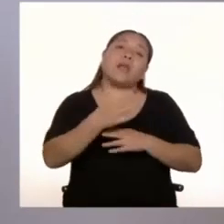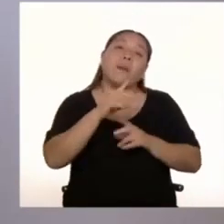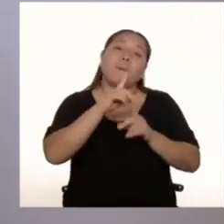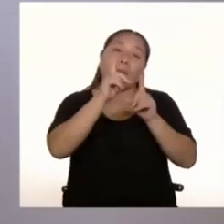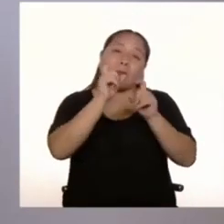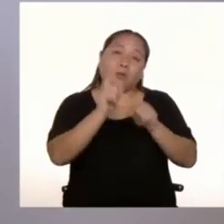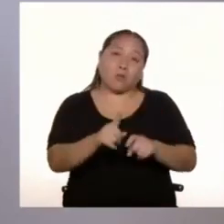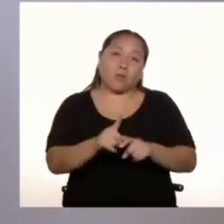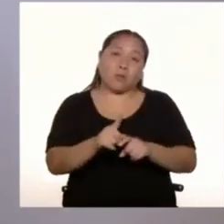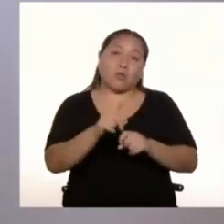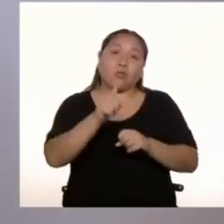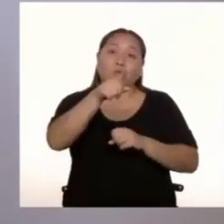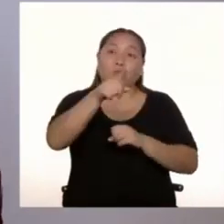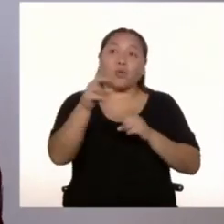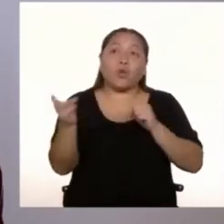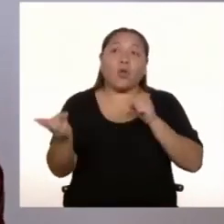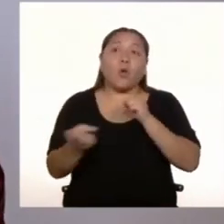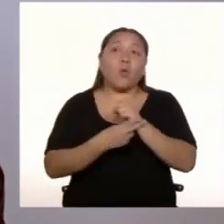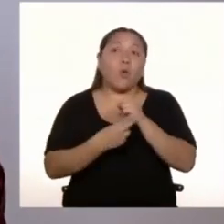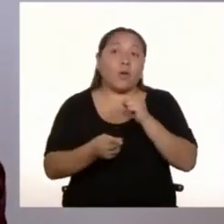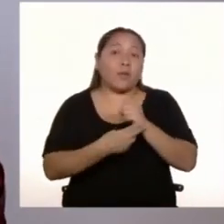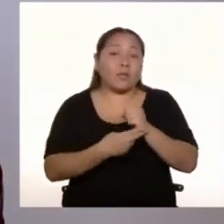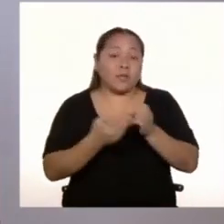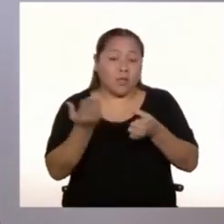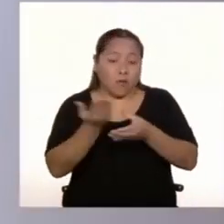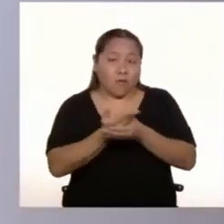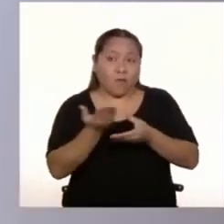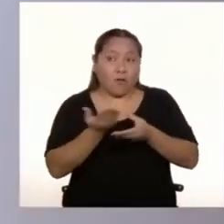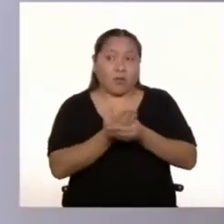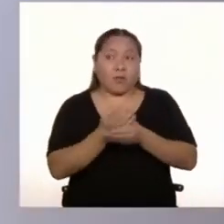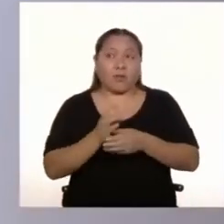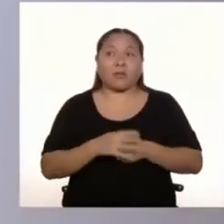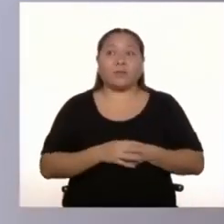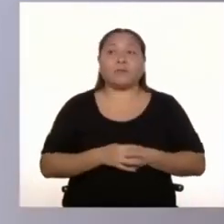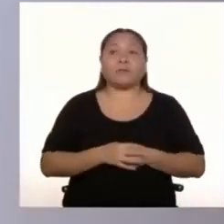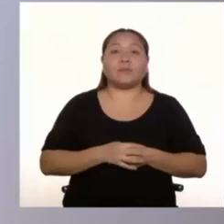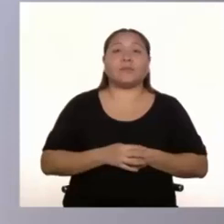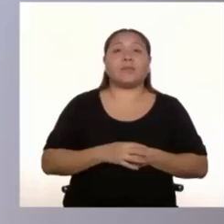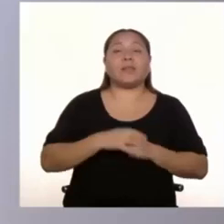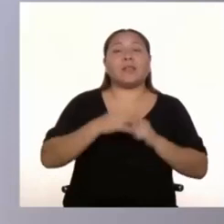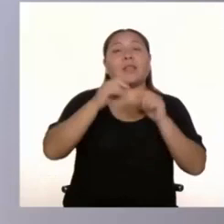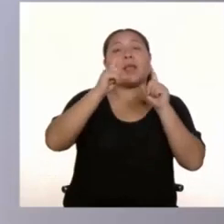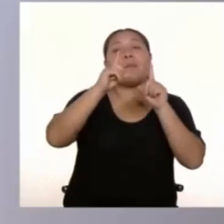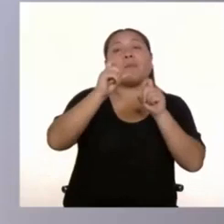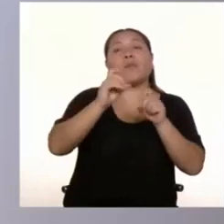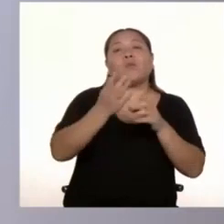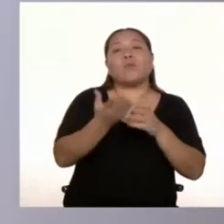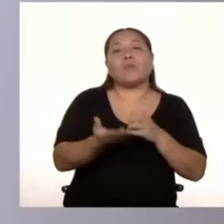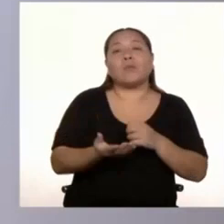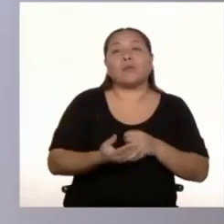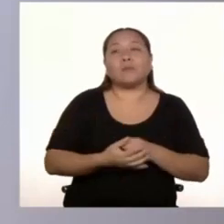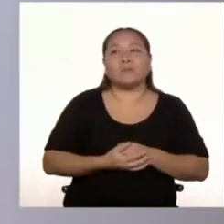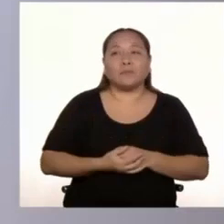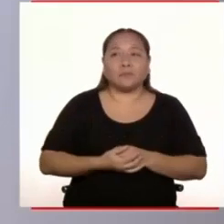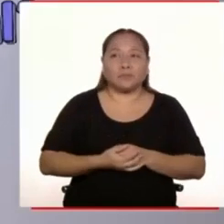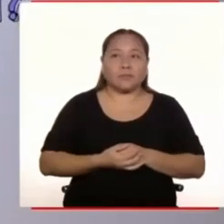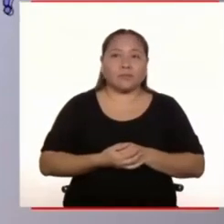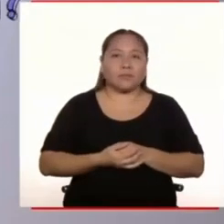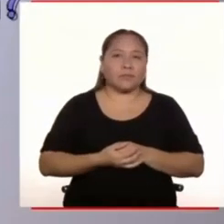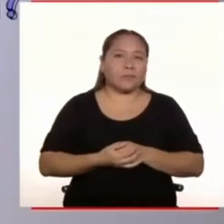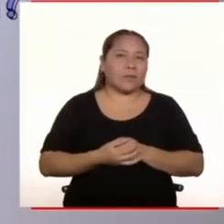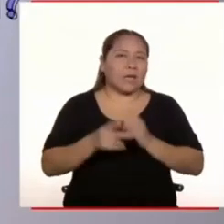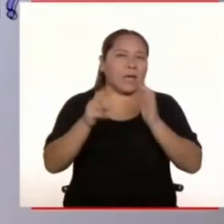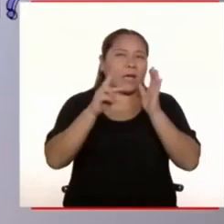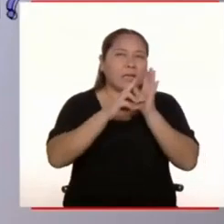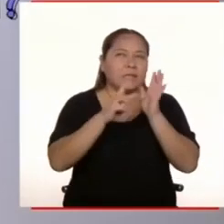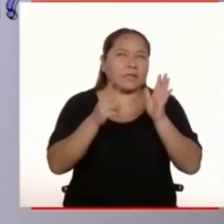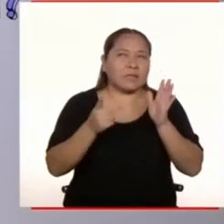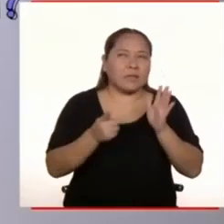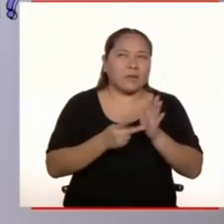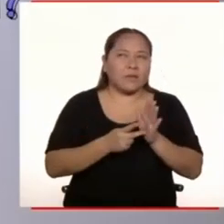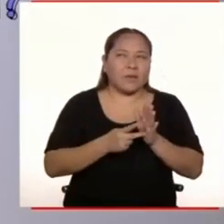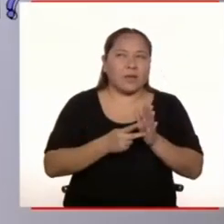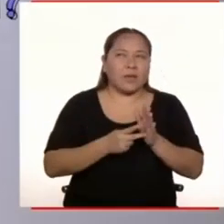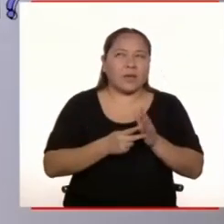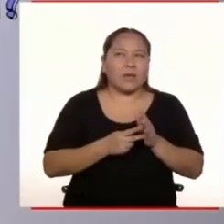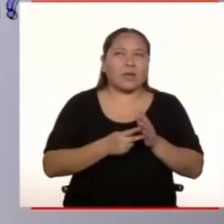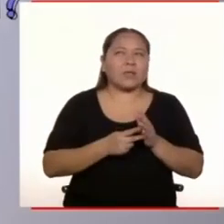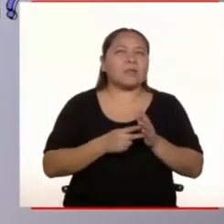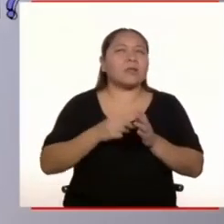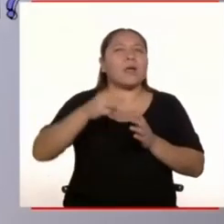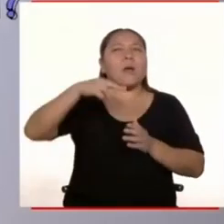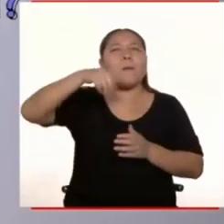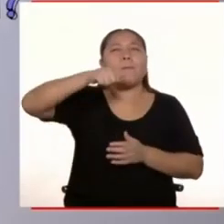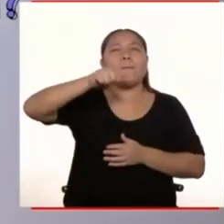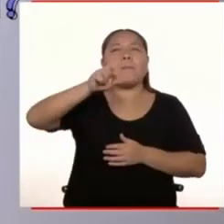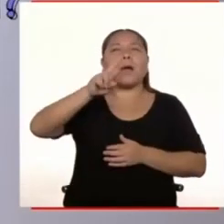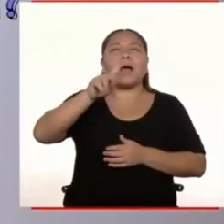la guarden en su portafolio de evidencias. La pregunta es: ¿qué significa ser un